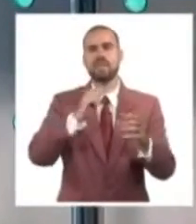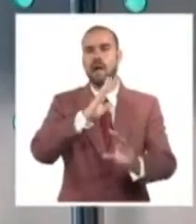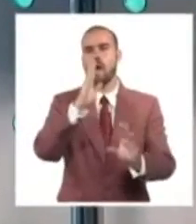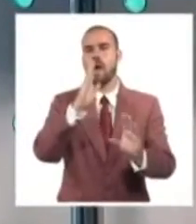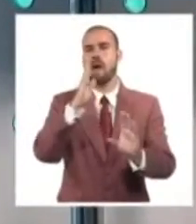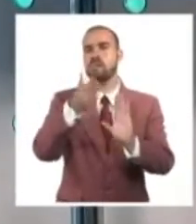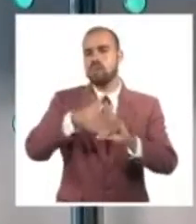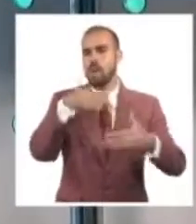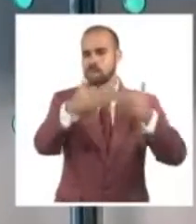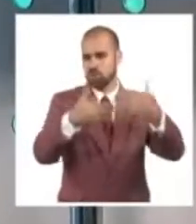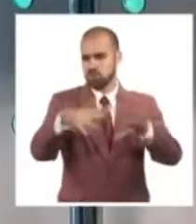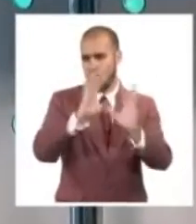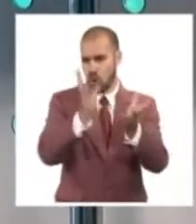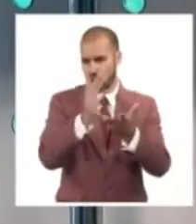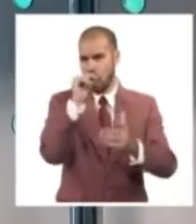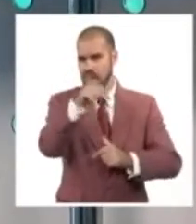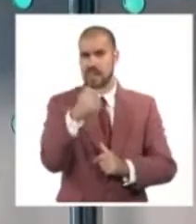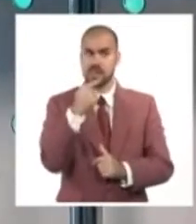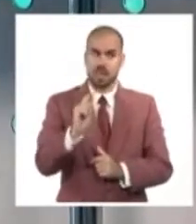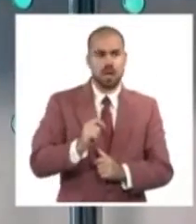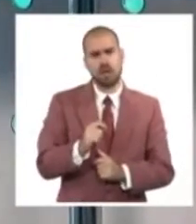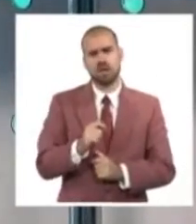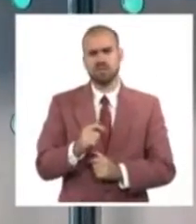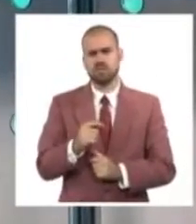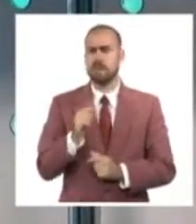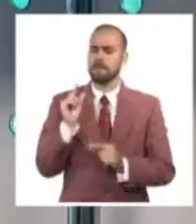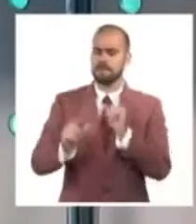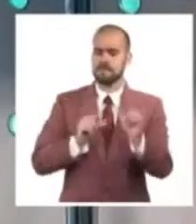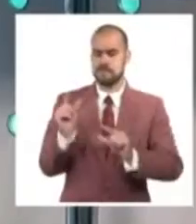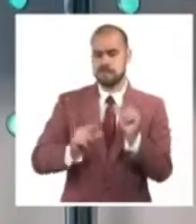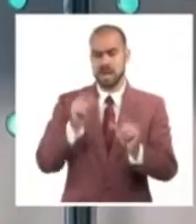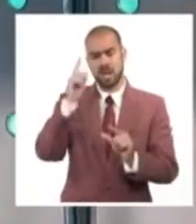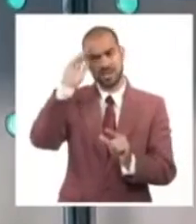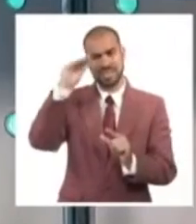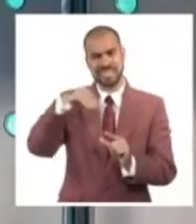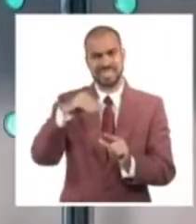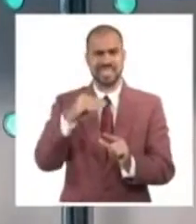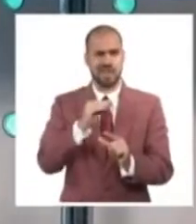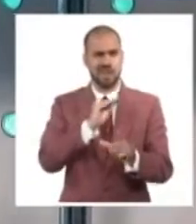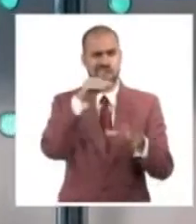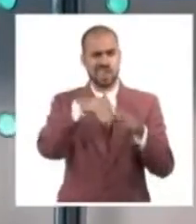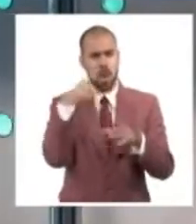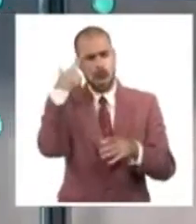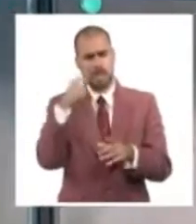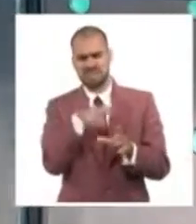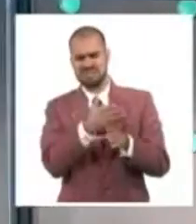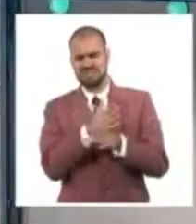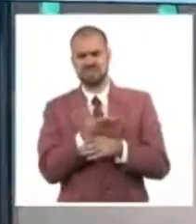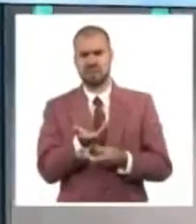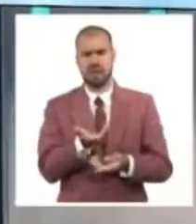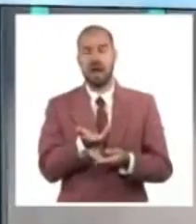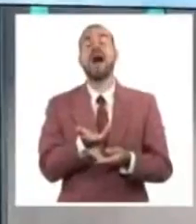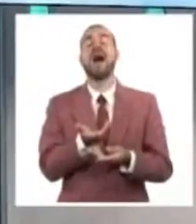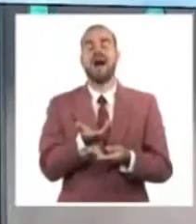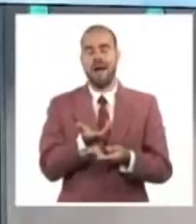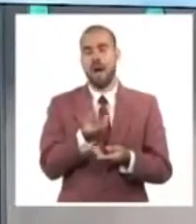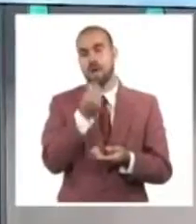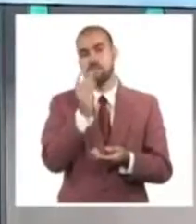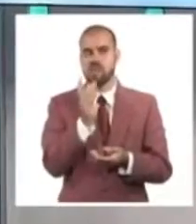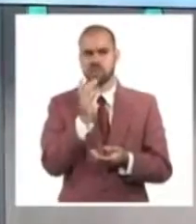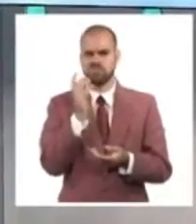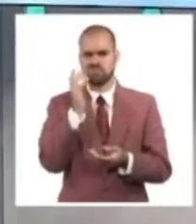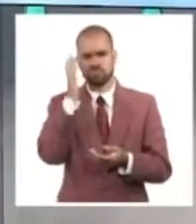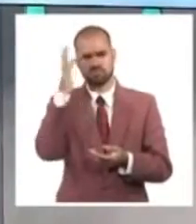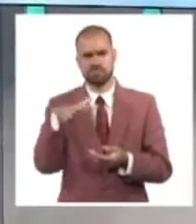difícil apropiación por parte de quienes no se encuentran dentro de este mundo, pero hay que tomar en cuenta que cuando usted